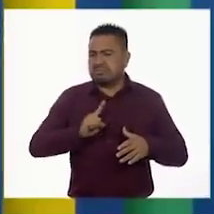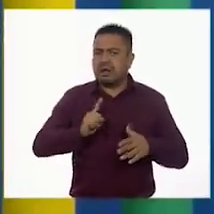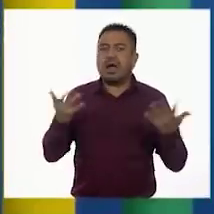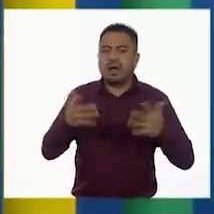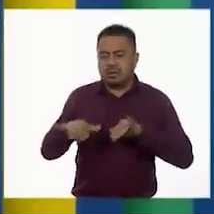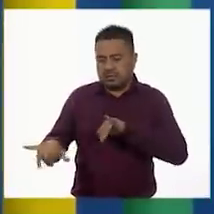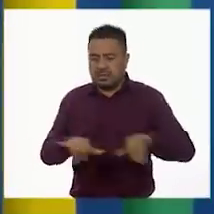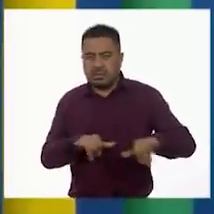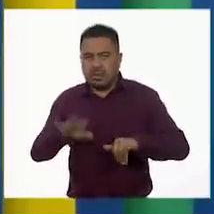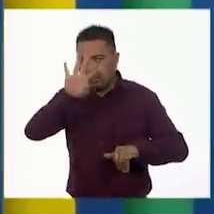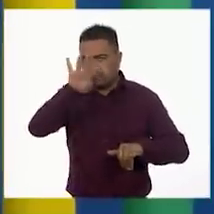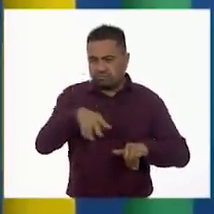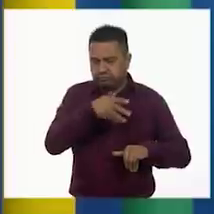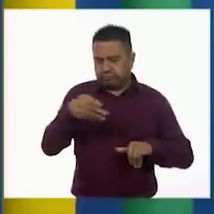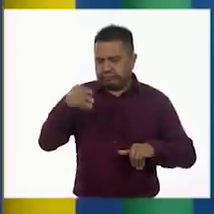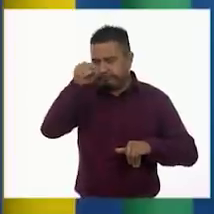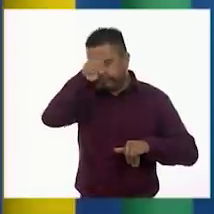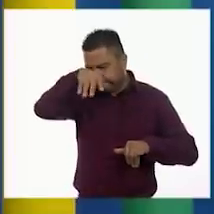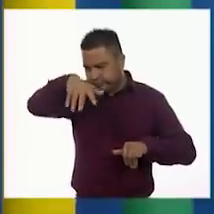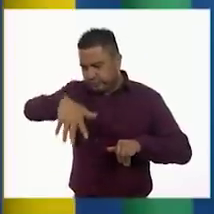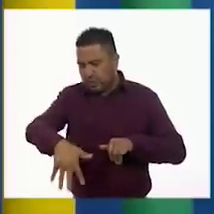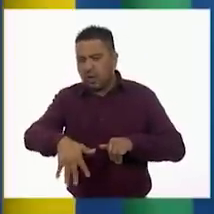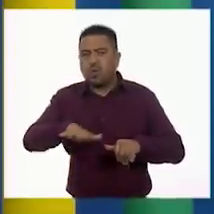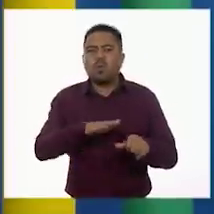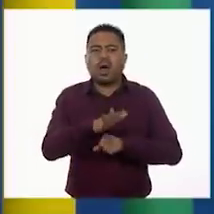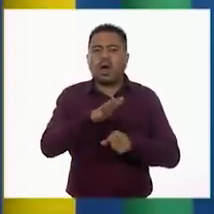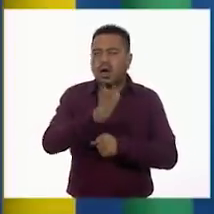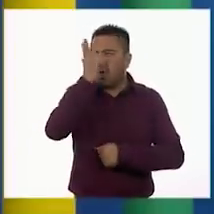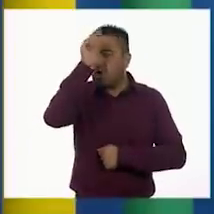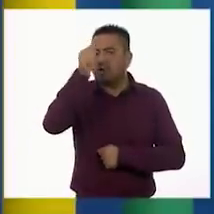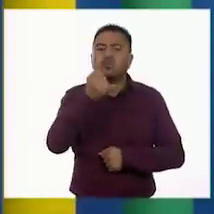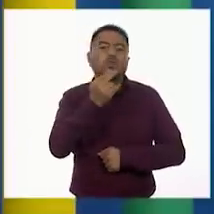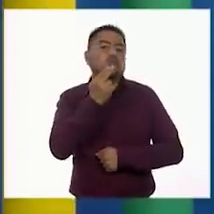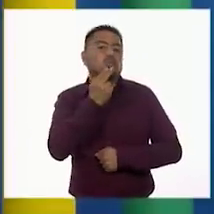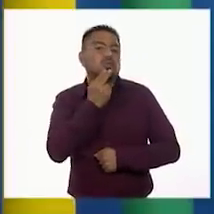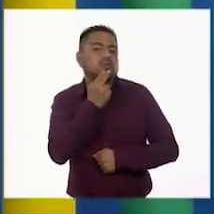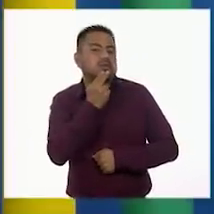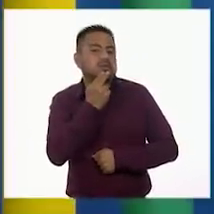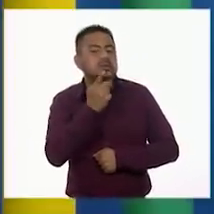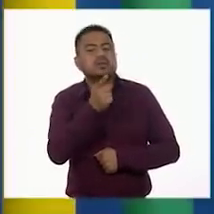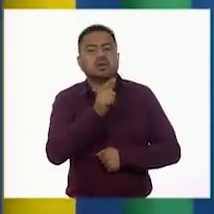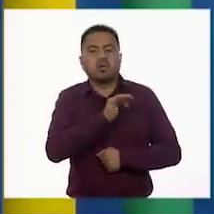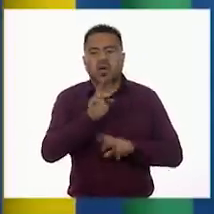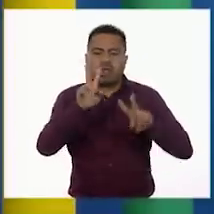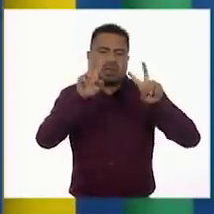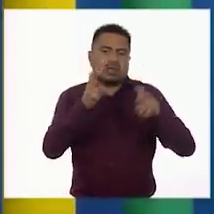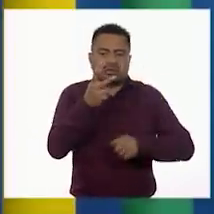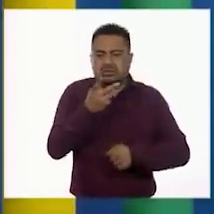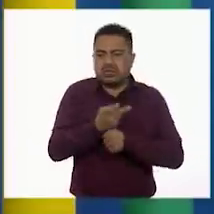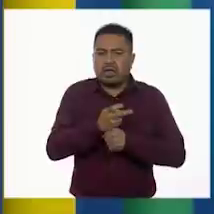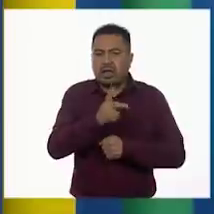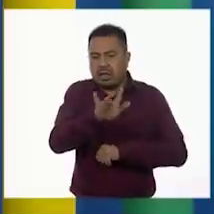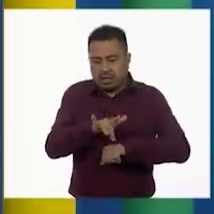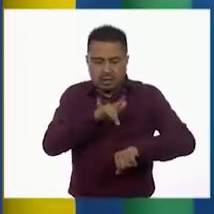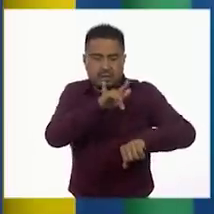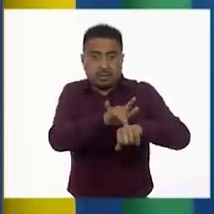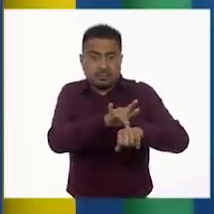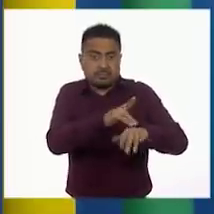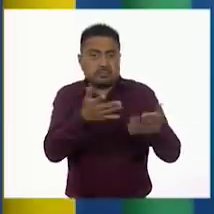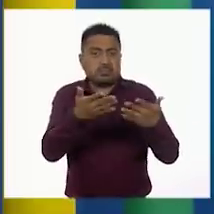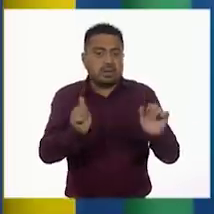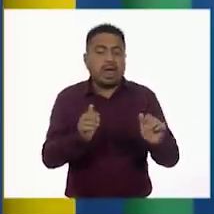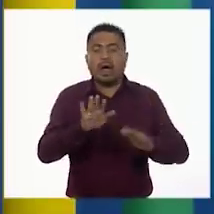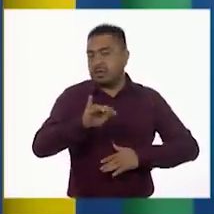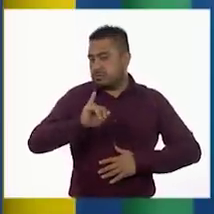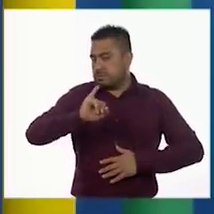un mapa conceptual para definir qué datos utilizarás y qué subtemas abordarás. Y